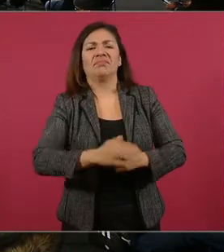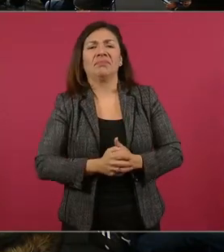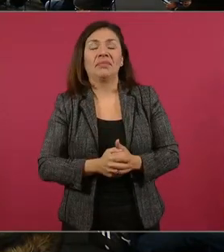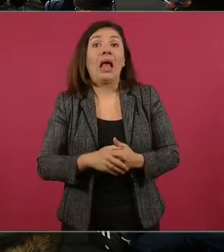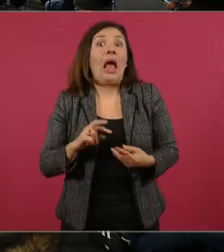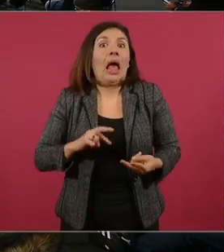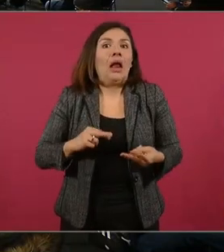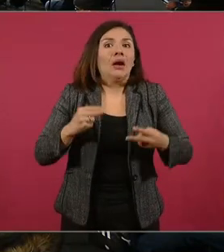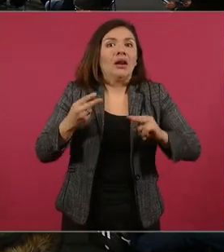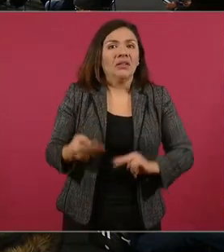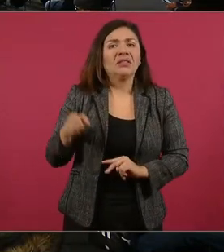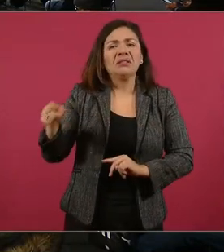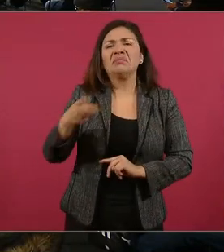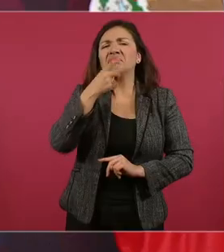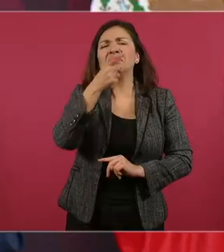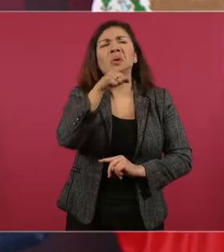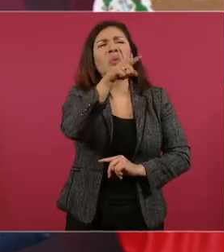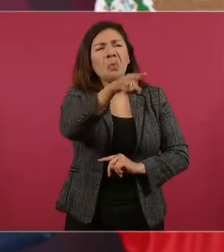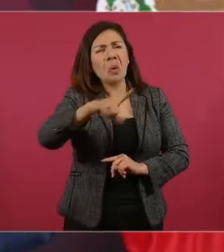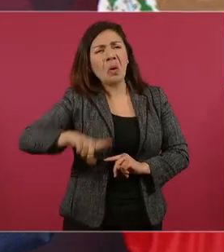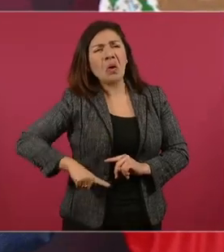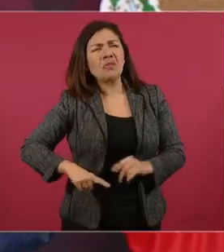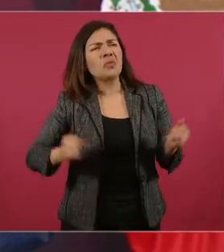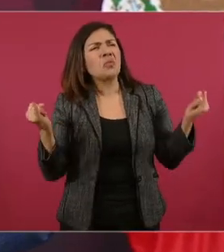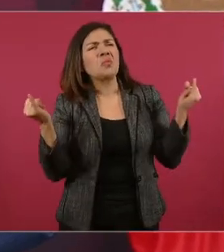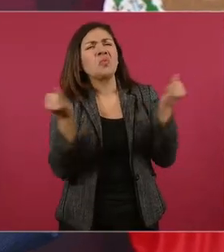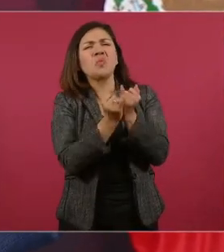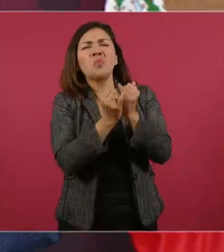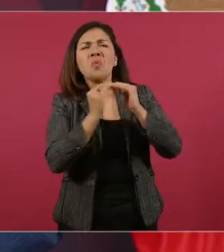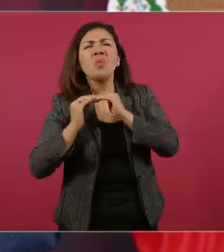ellos decían que éramos iguales,